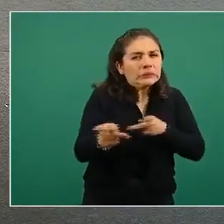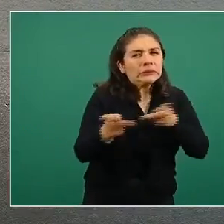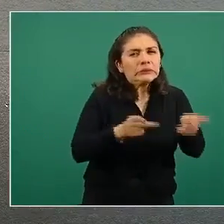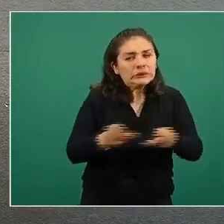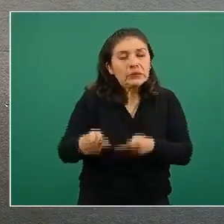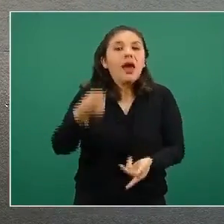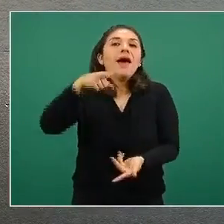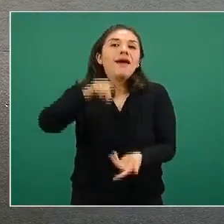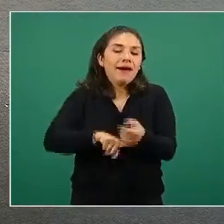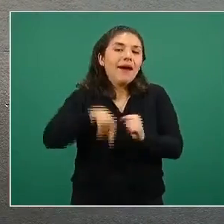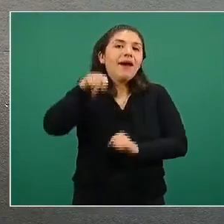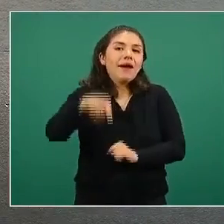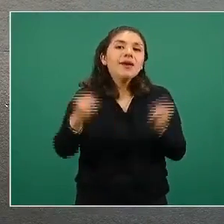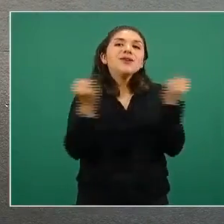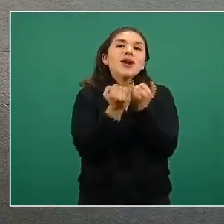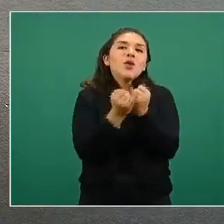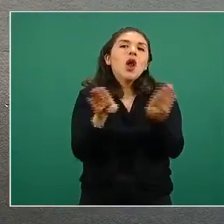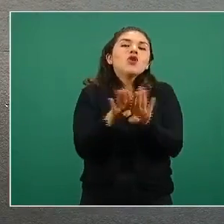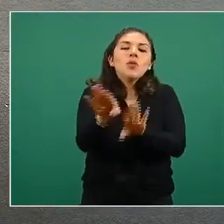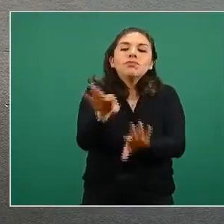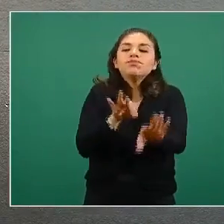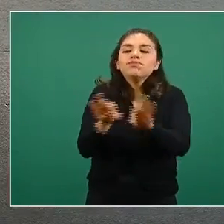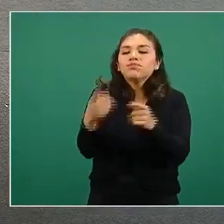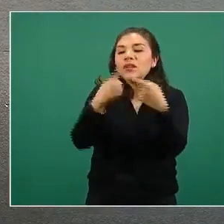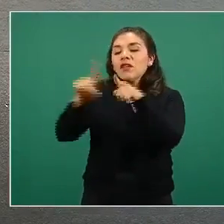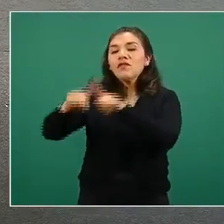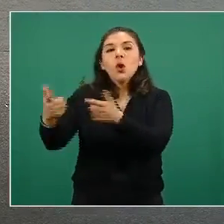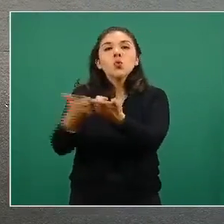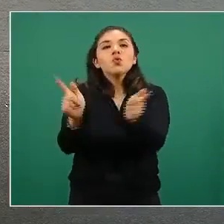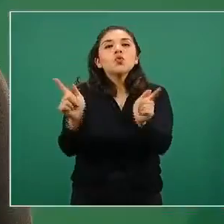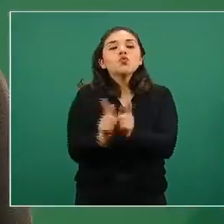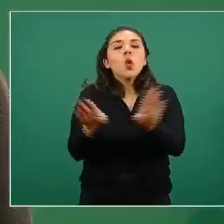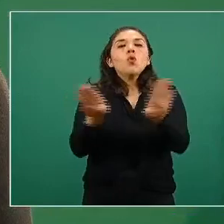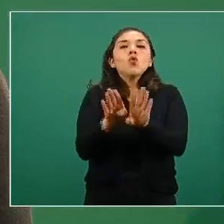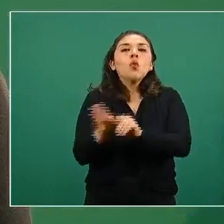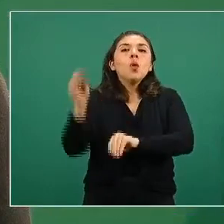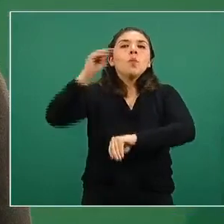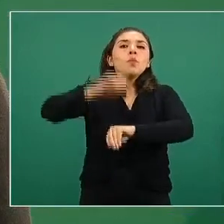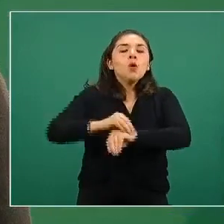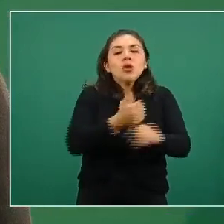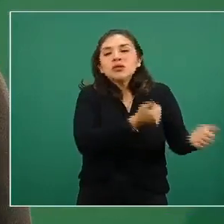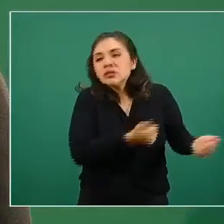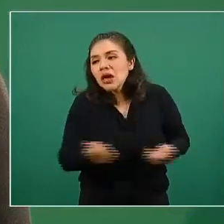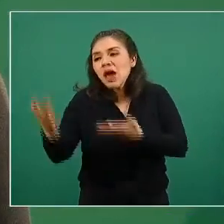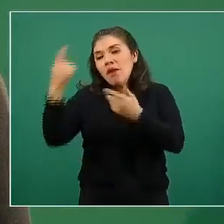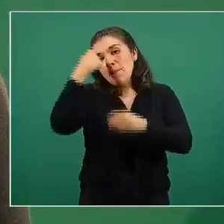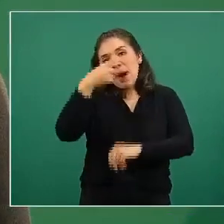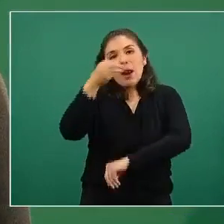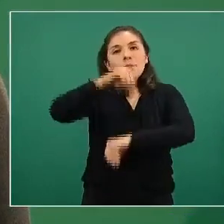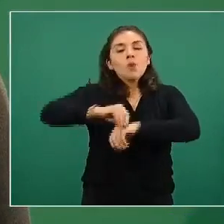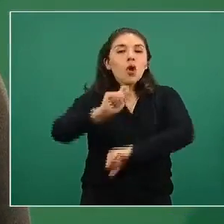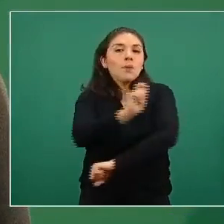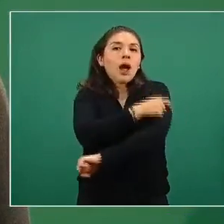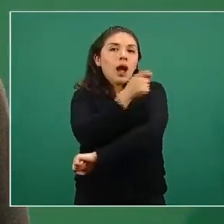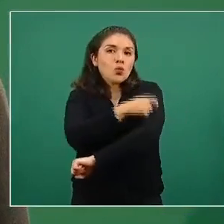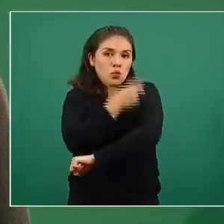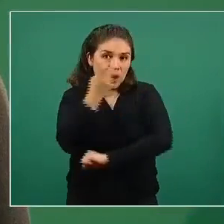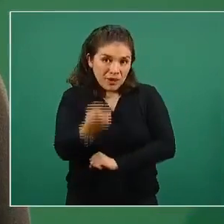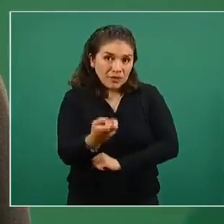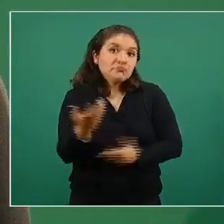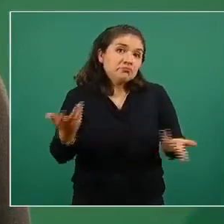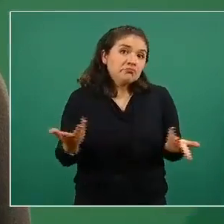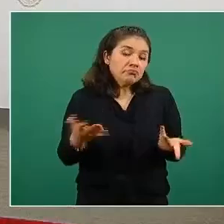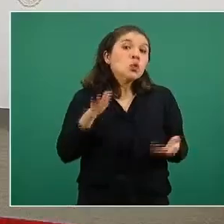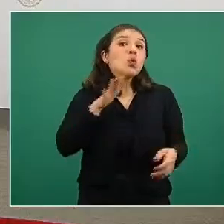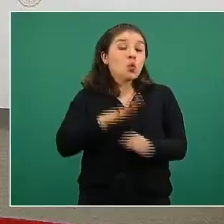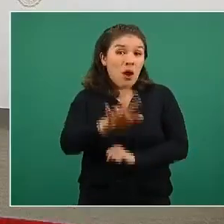también esto contribuye a la selección de los diferentes mecanismos de distribución y aplicación de las vacunas. Entonces, en todo caso, lo